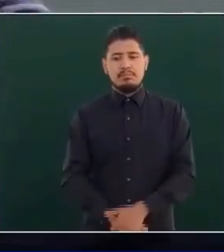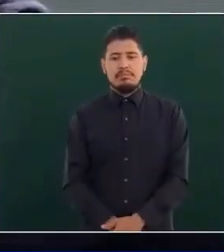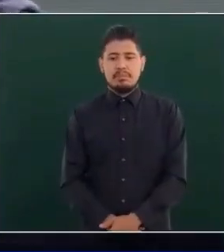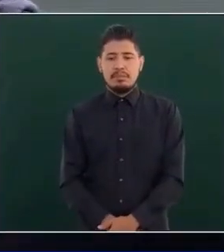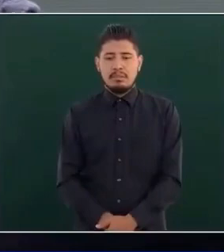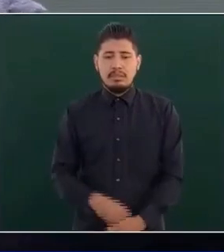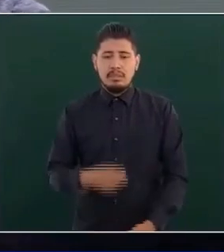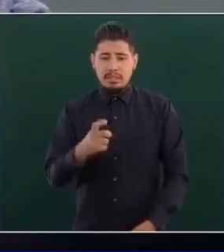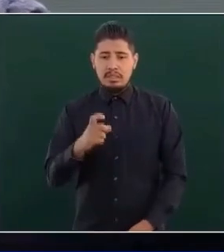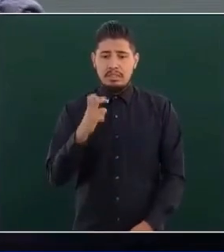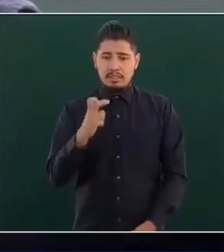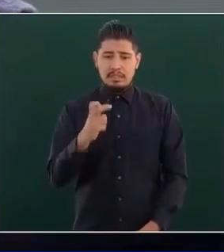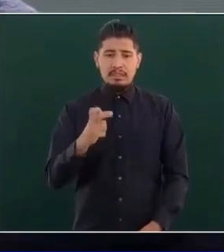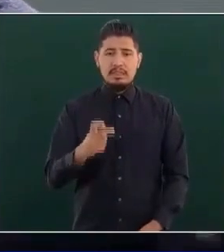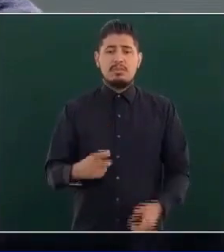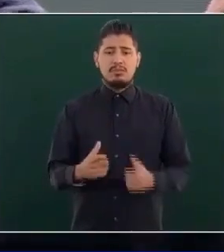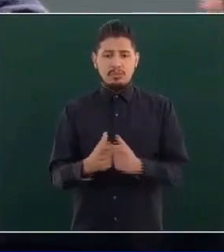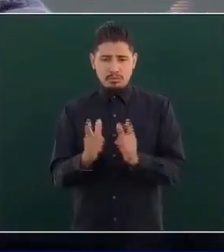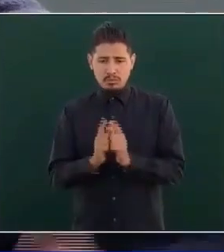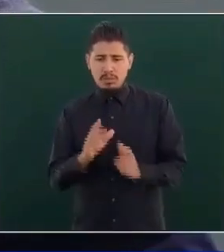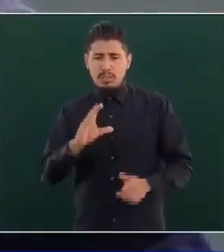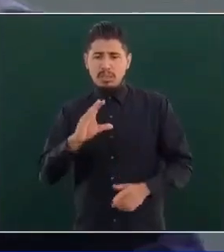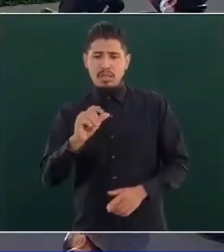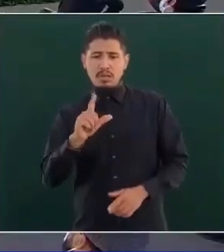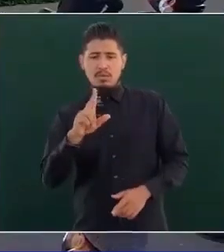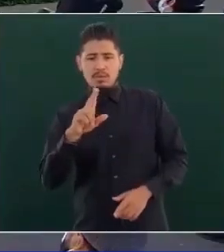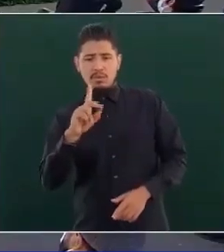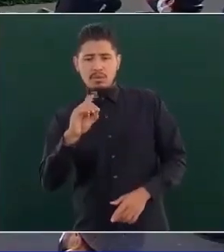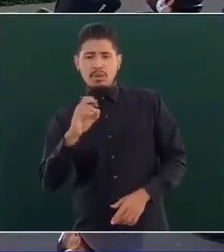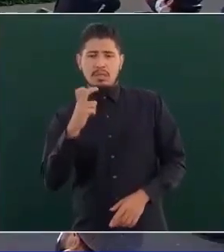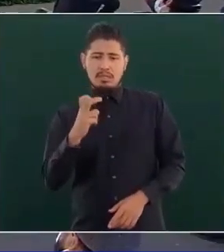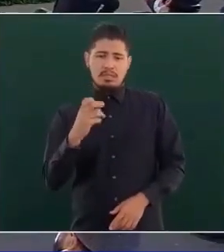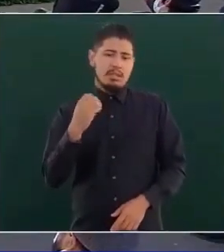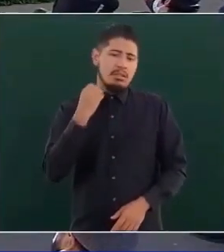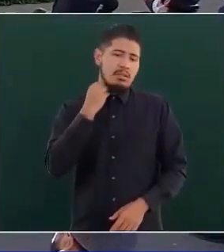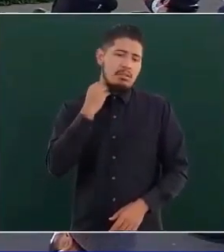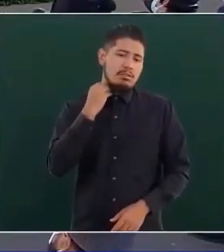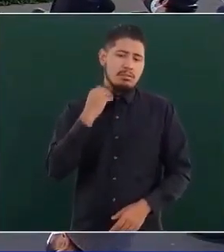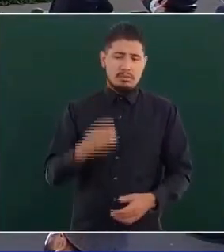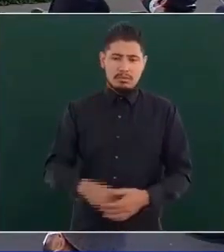de este grupo, de Claudio y de estos abogados,